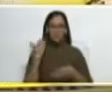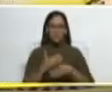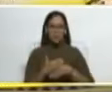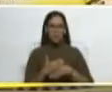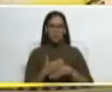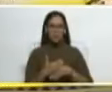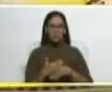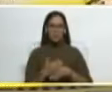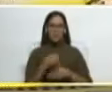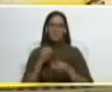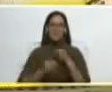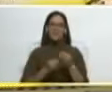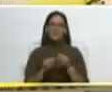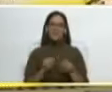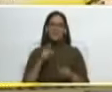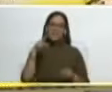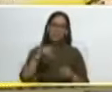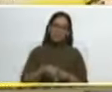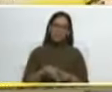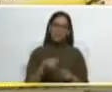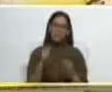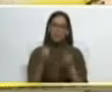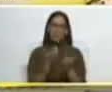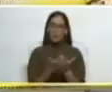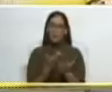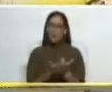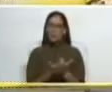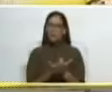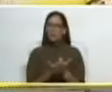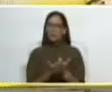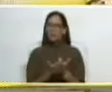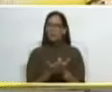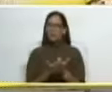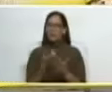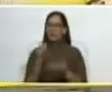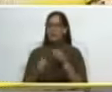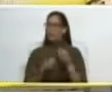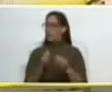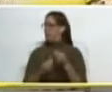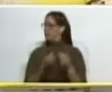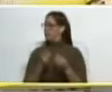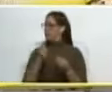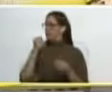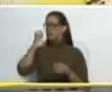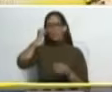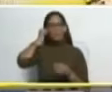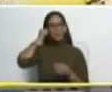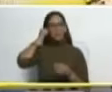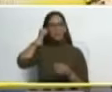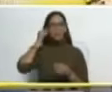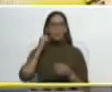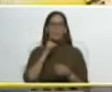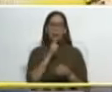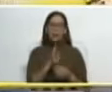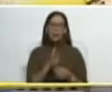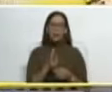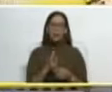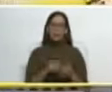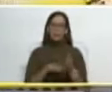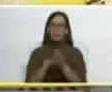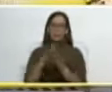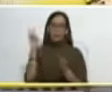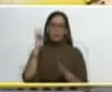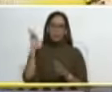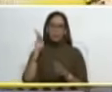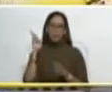y hacerle daño económico, hacerle daño a la percepción económica de Venezuela.